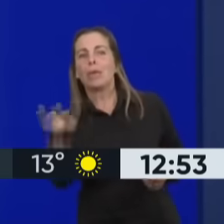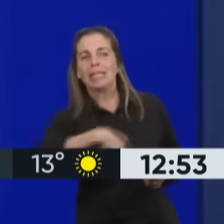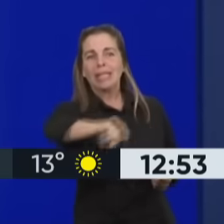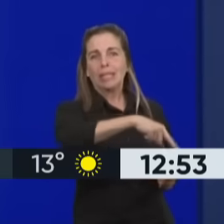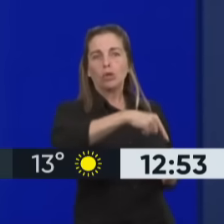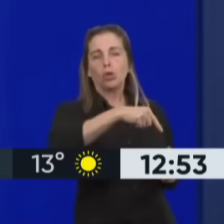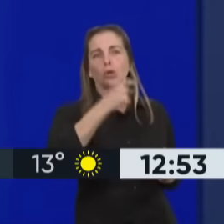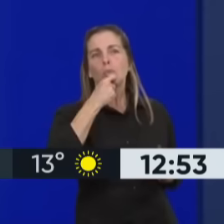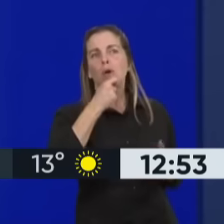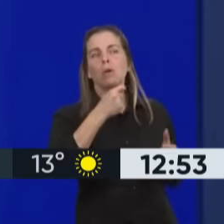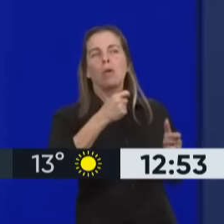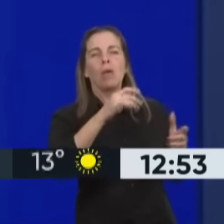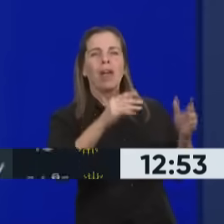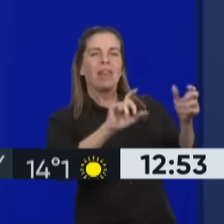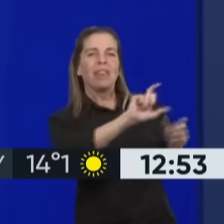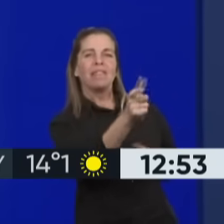de 16 puntos.